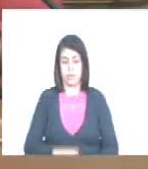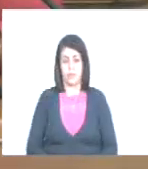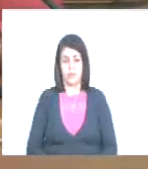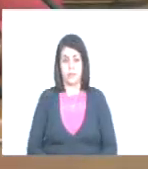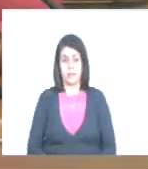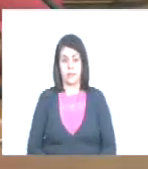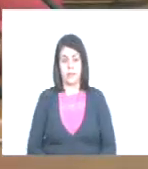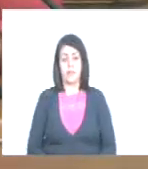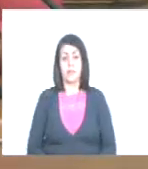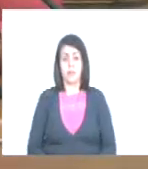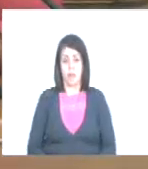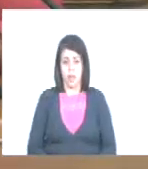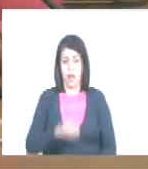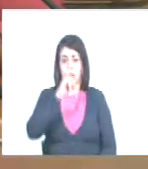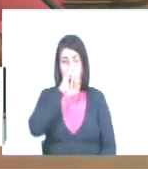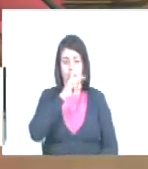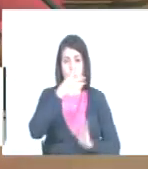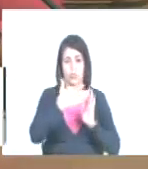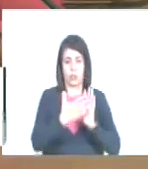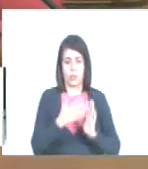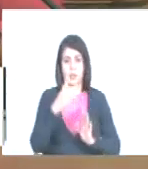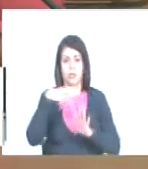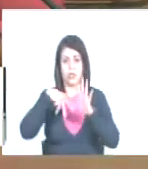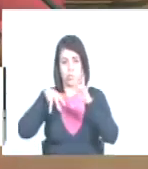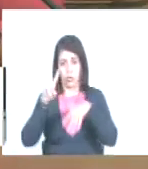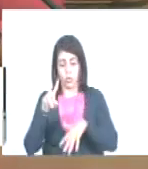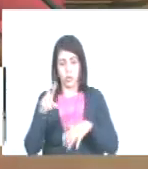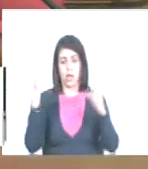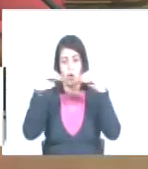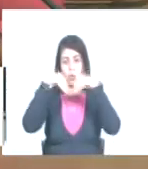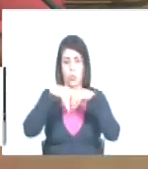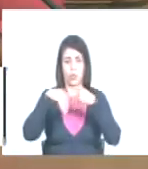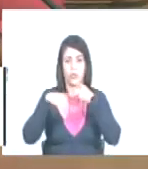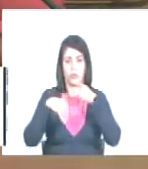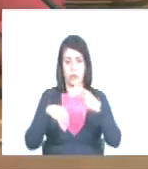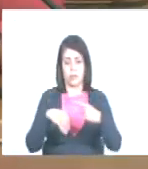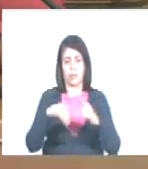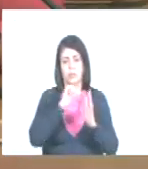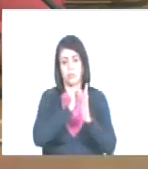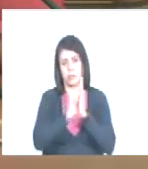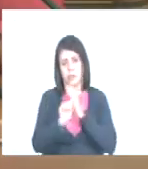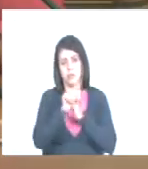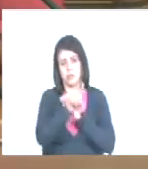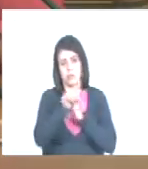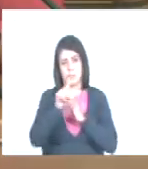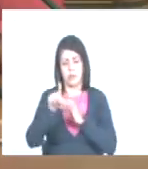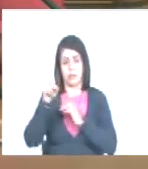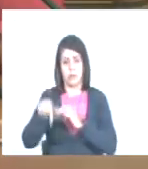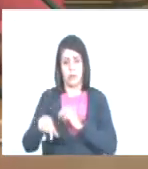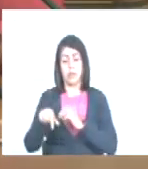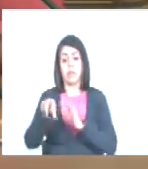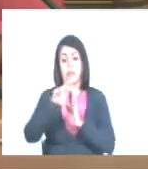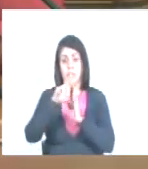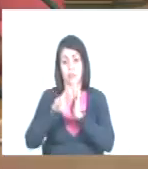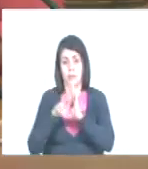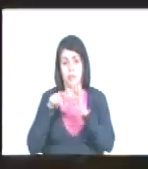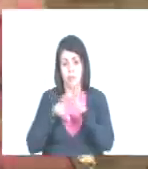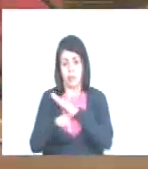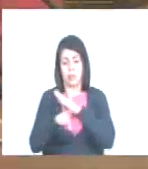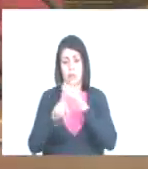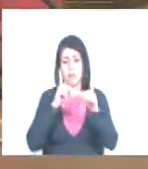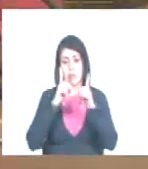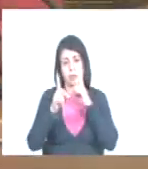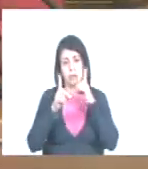Chávez Frías en el año 2012, de conformidad con lo establecido en el artículo 111 del reglamento